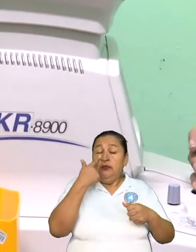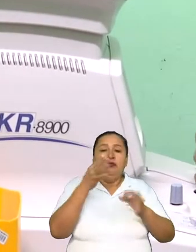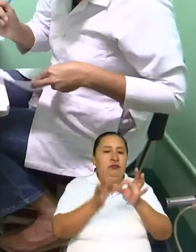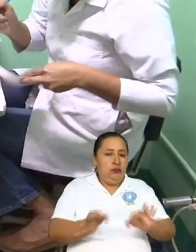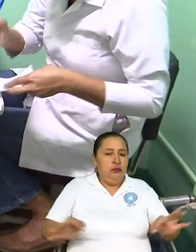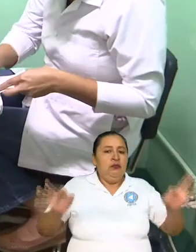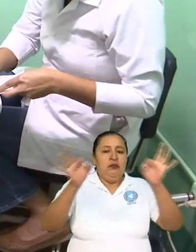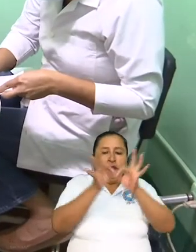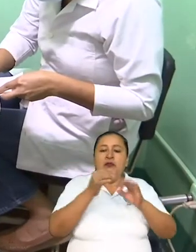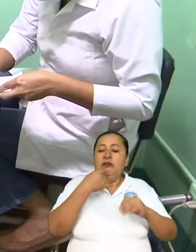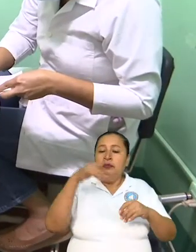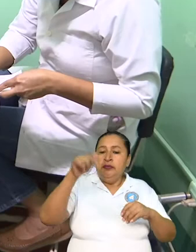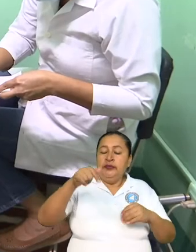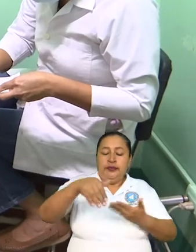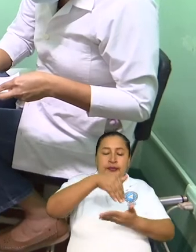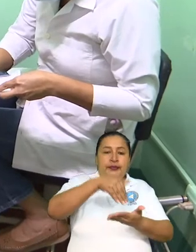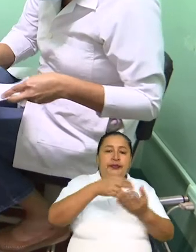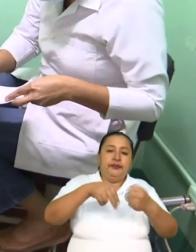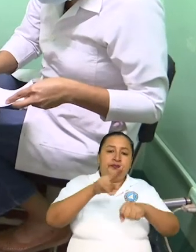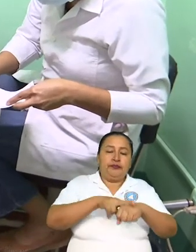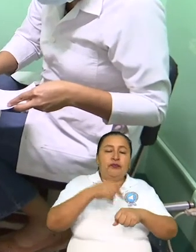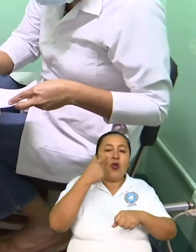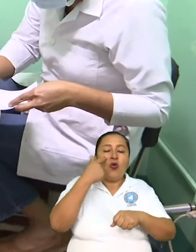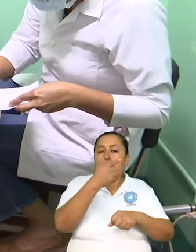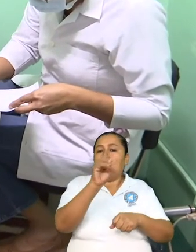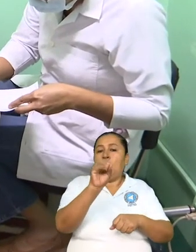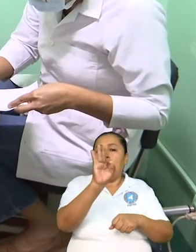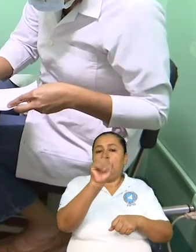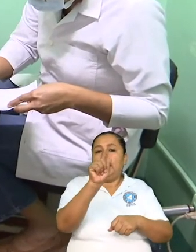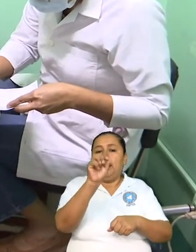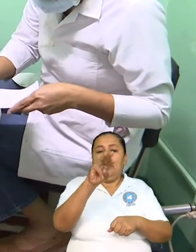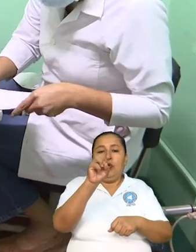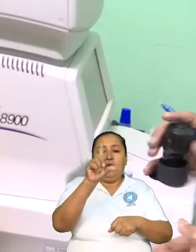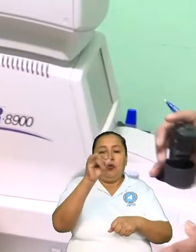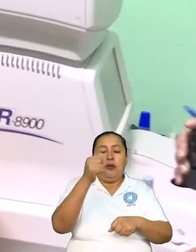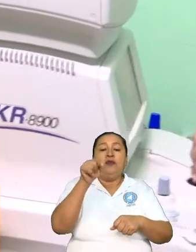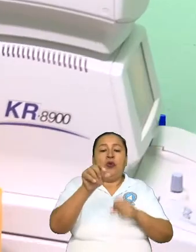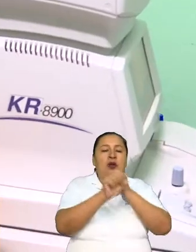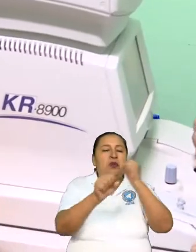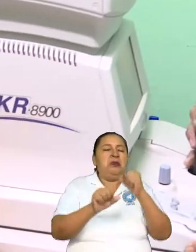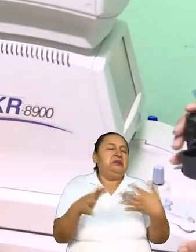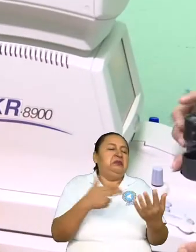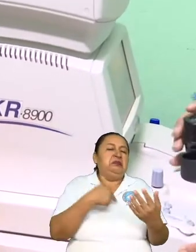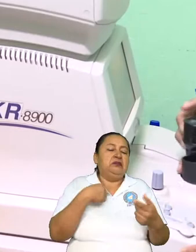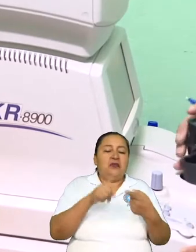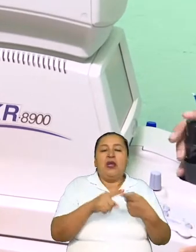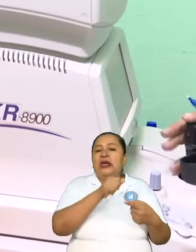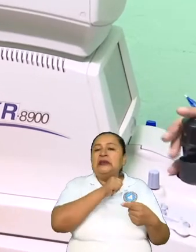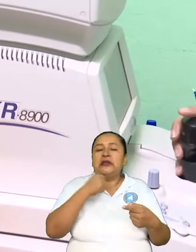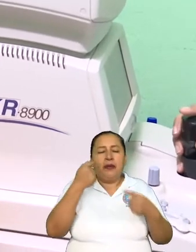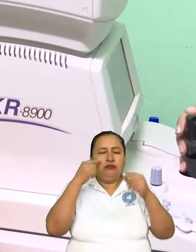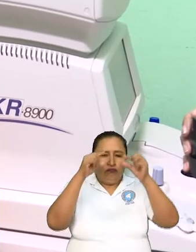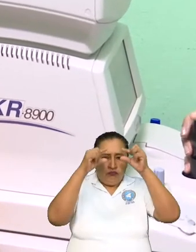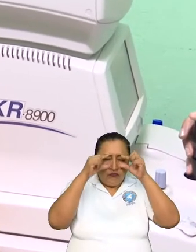importante. Es por esto que en el Centro Nacional de Oftalmología se llevó a cabo una jornada donde se realizaron exámenes de la vista